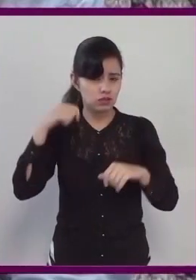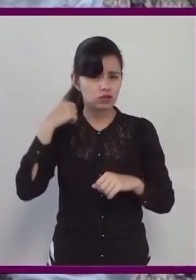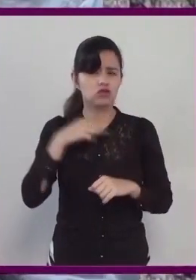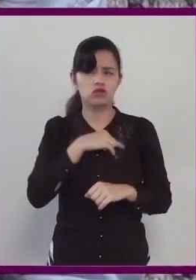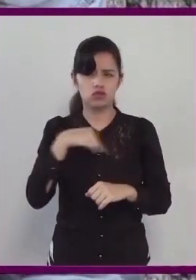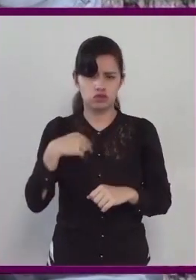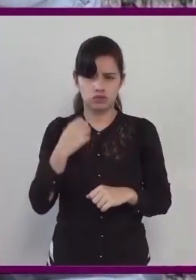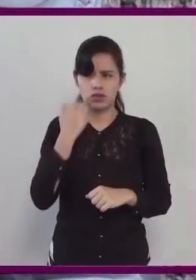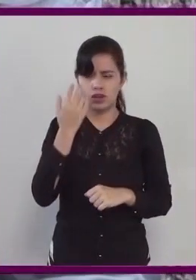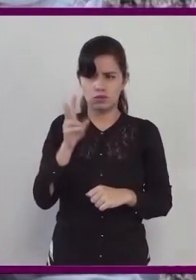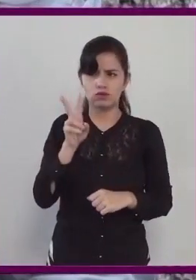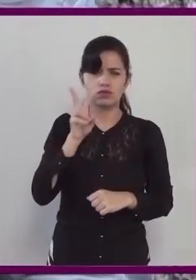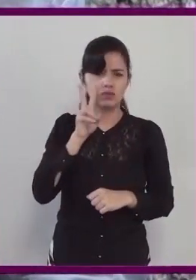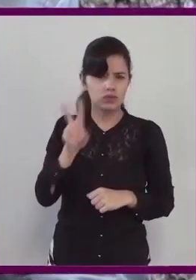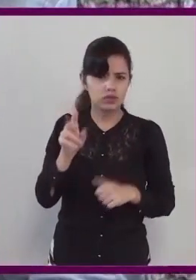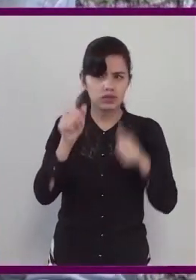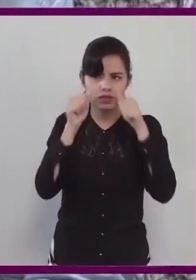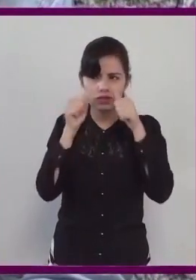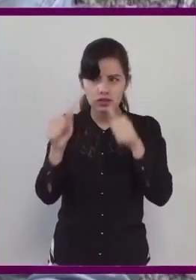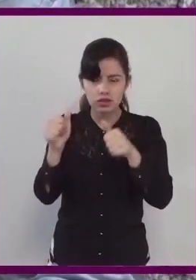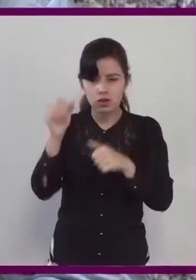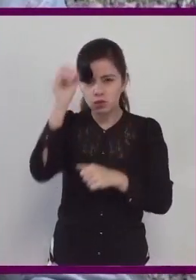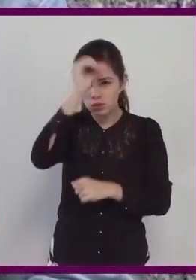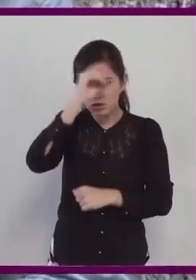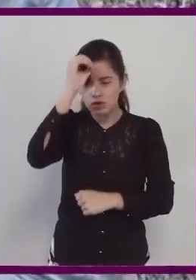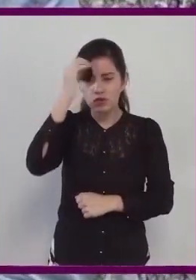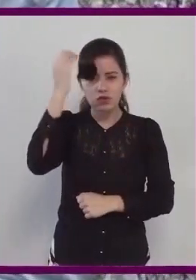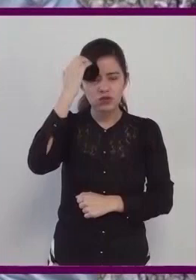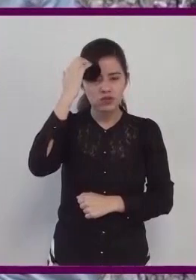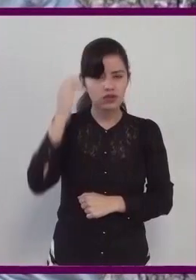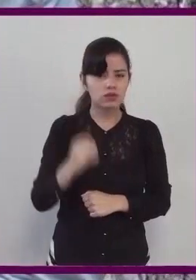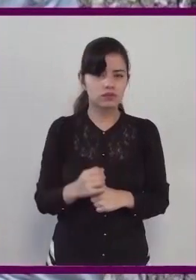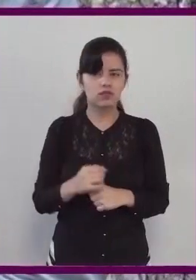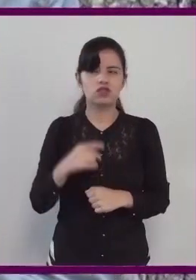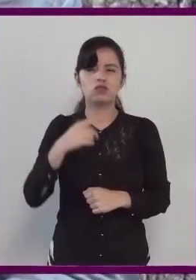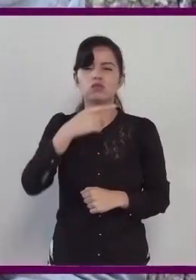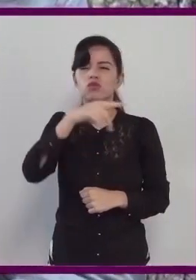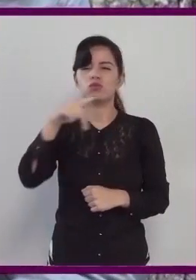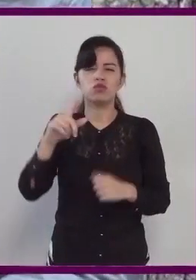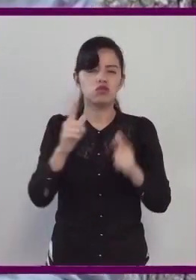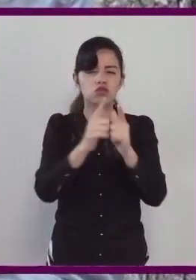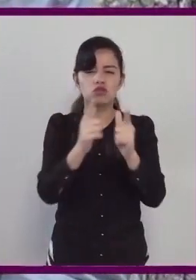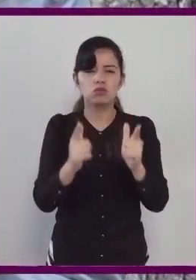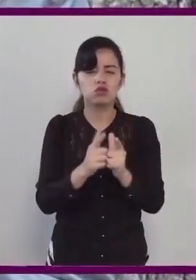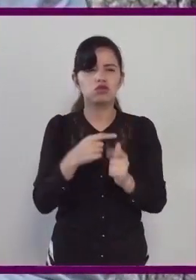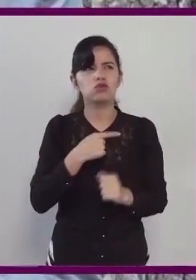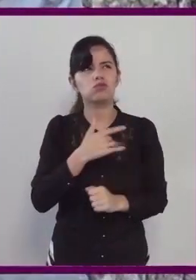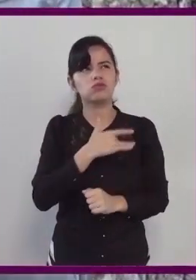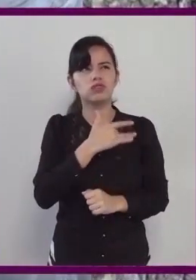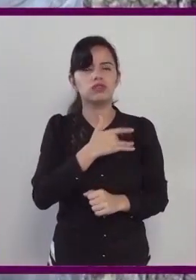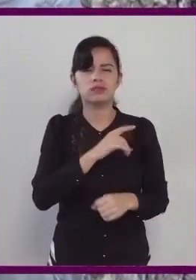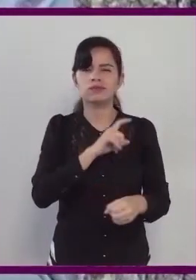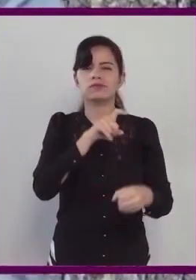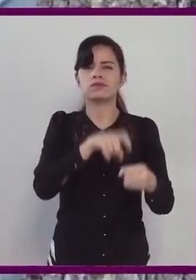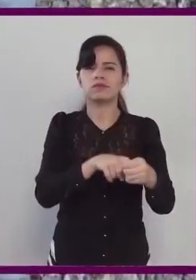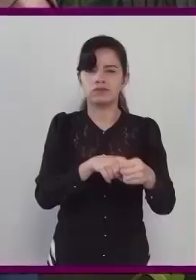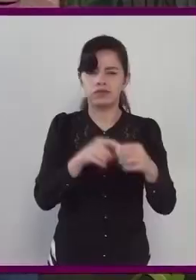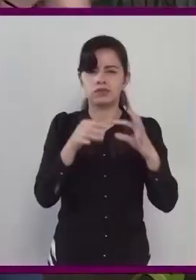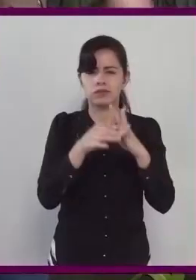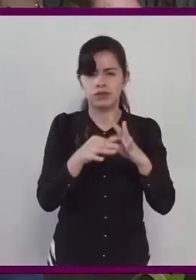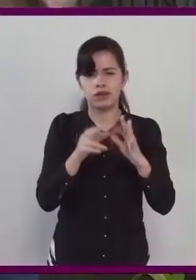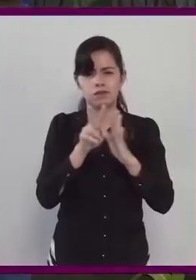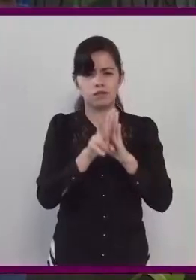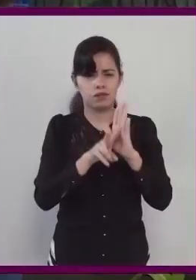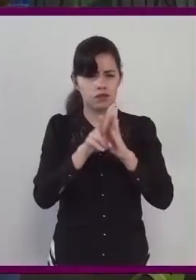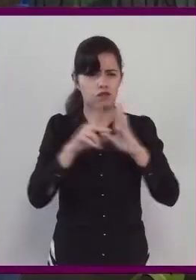Si nos ves en el desierto de Chihuahua o nos escuchas en un lago en Tabasco, queremos saber de ti, queremos escucharte.